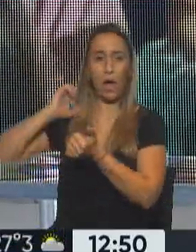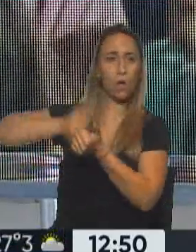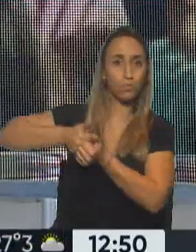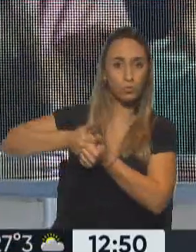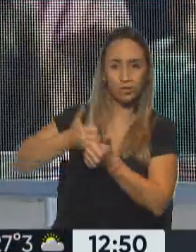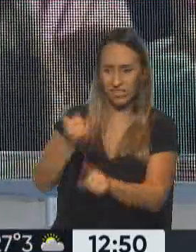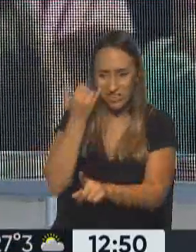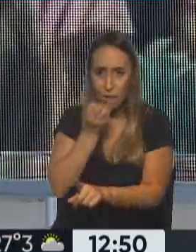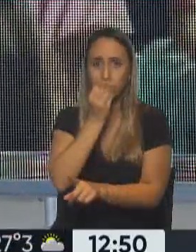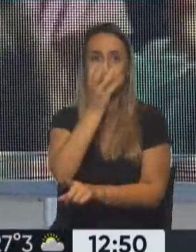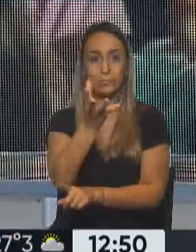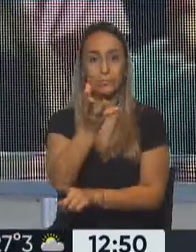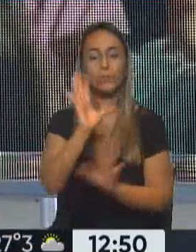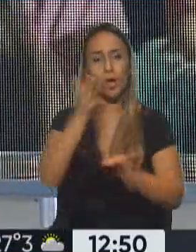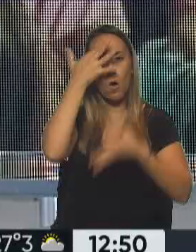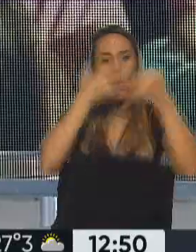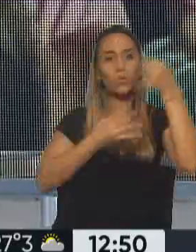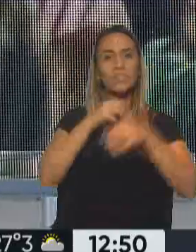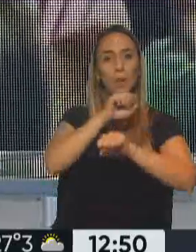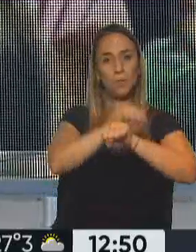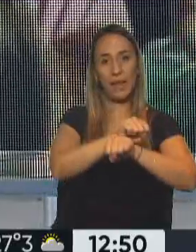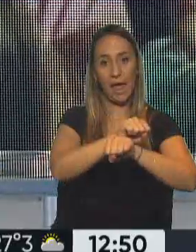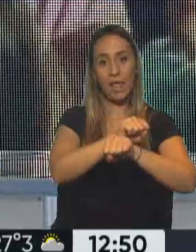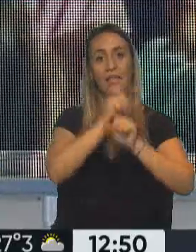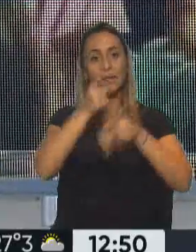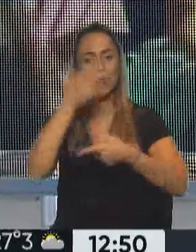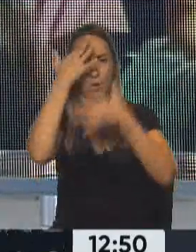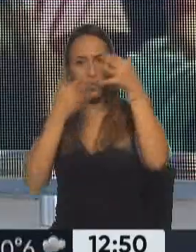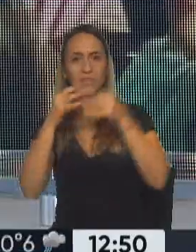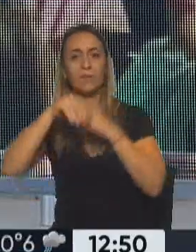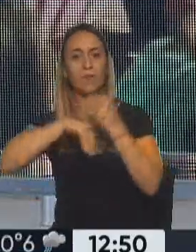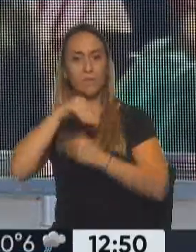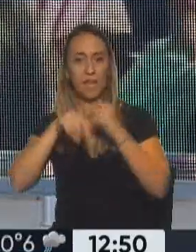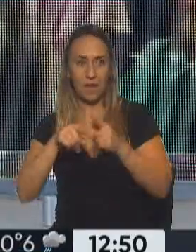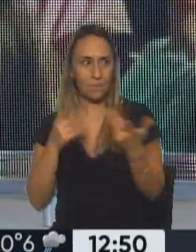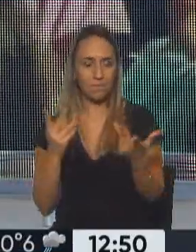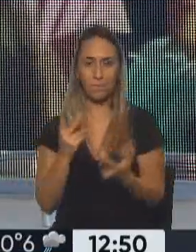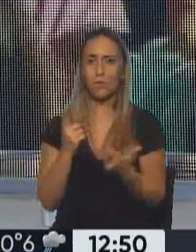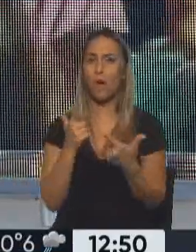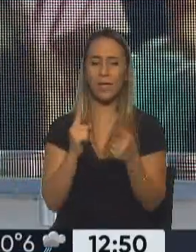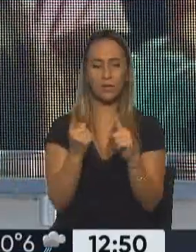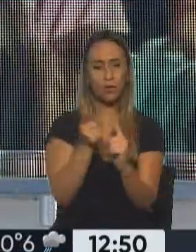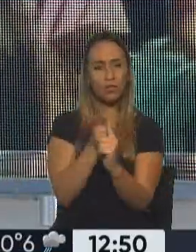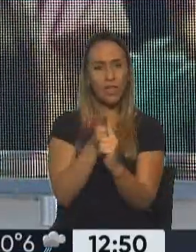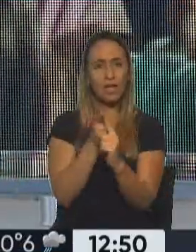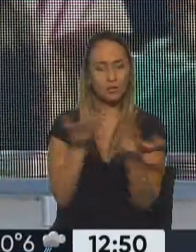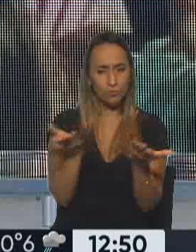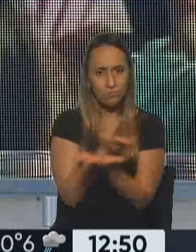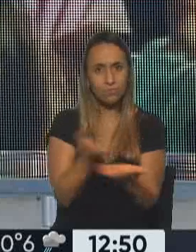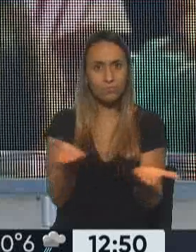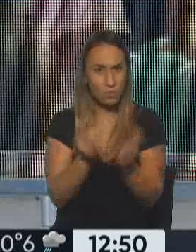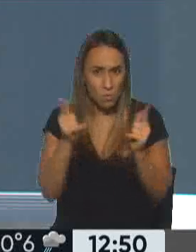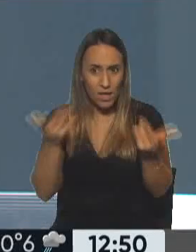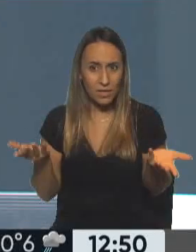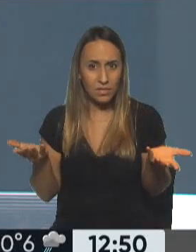penal, porque por lo que interpreto, por un lado va la justicia penal, por otro lado la justicia de familia. ¿No interactúan? ¿No hay una articulación? Es que